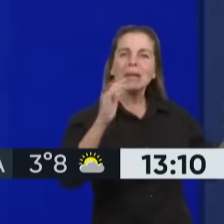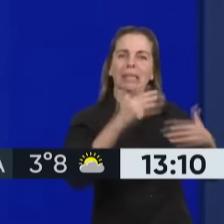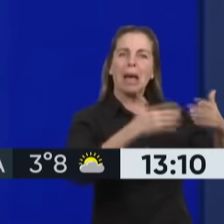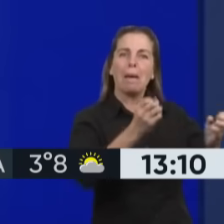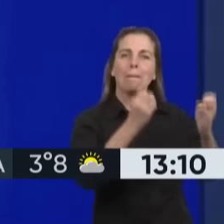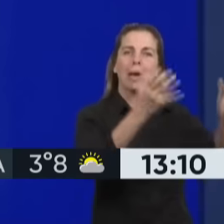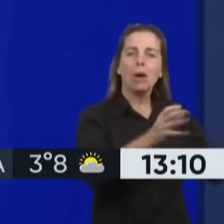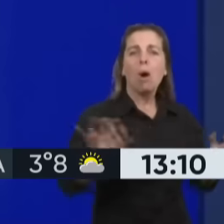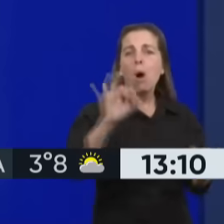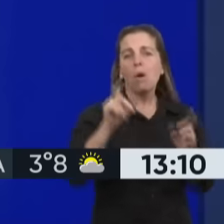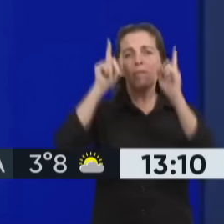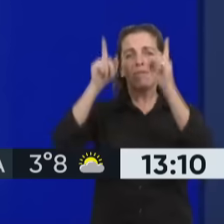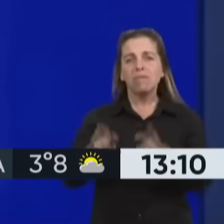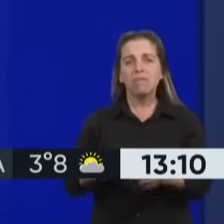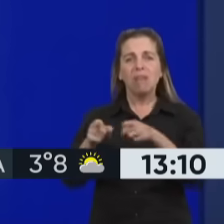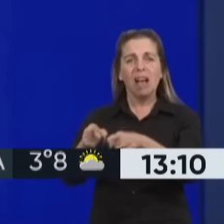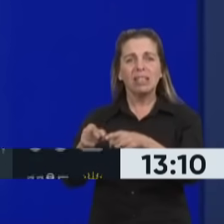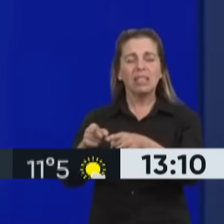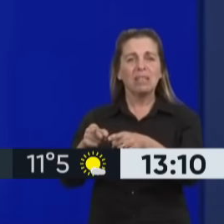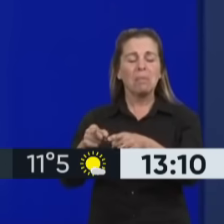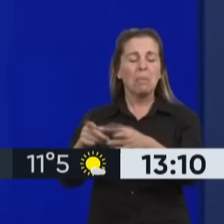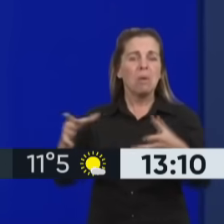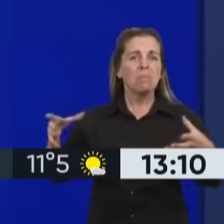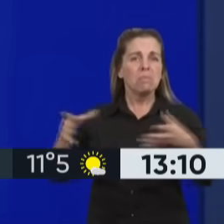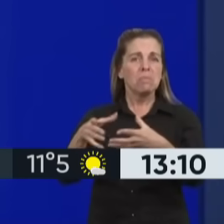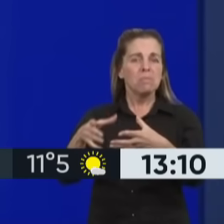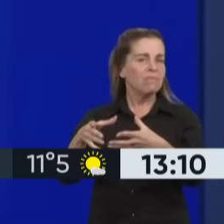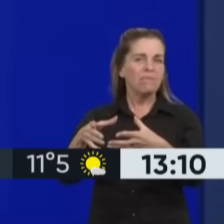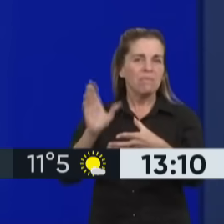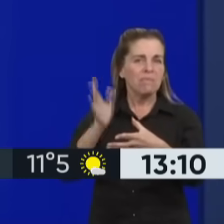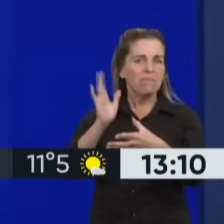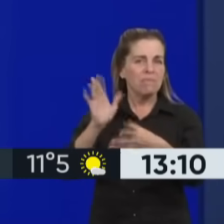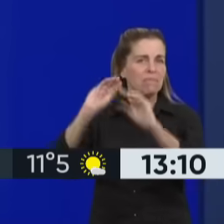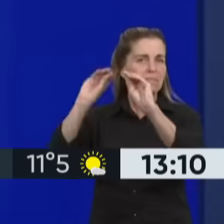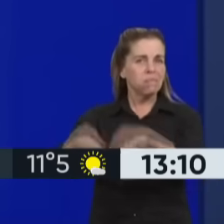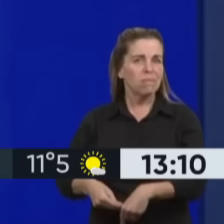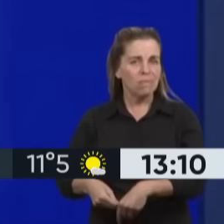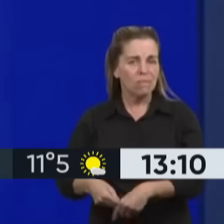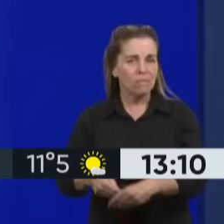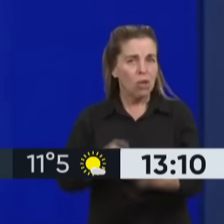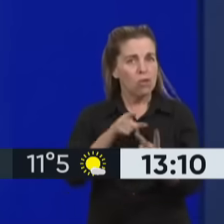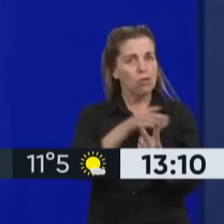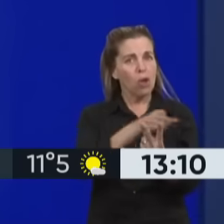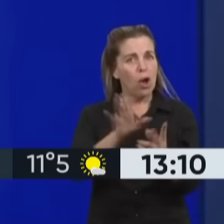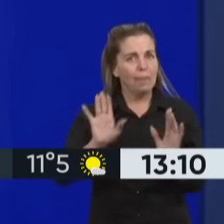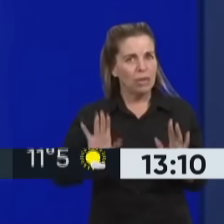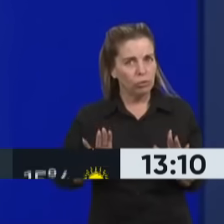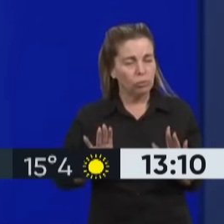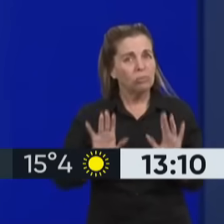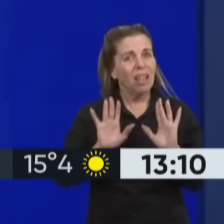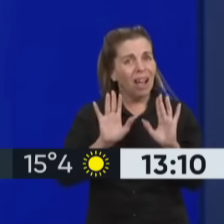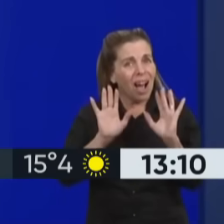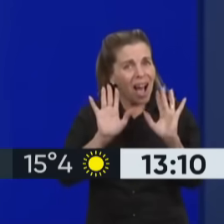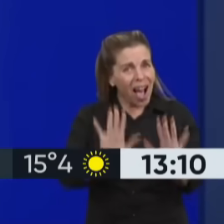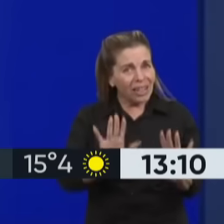o seguir abrazando las ideas colectivistas, socialistas y que nos terminemos hundiendo en un pozo. Así es que eso es